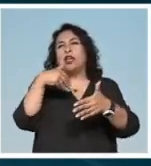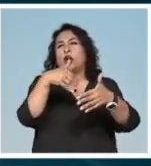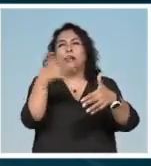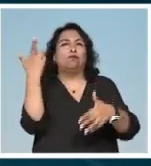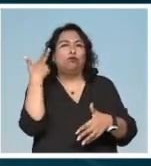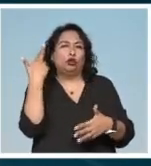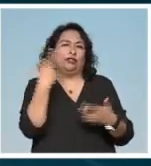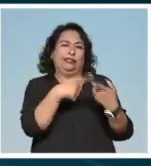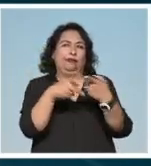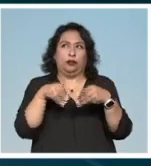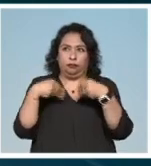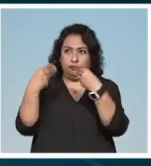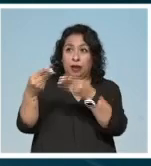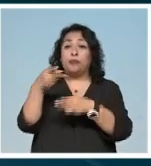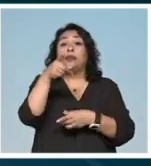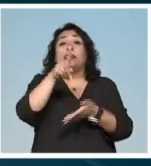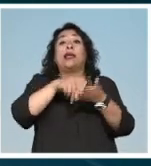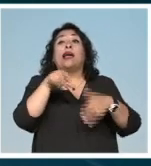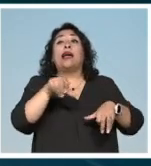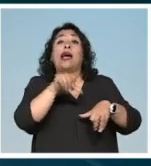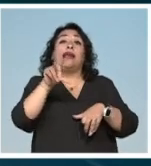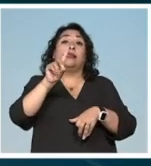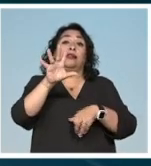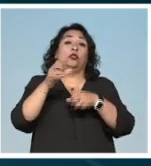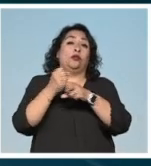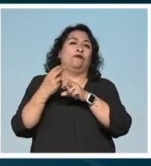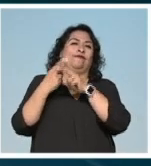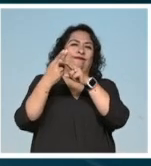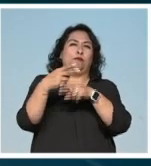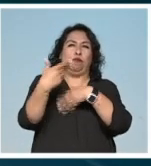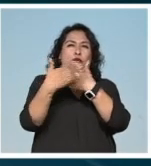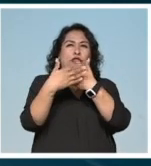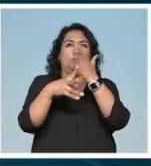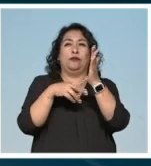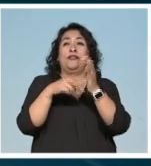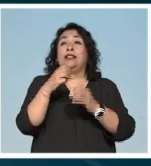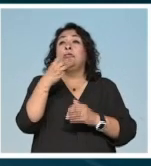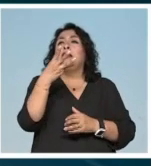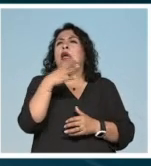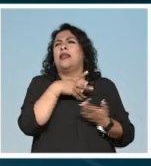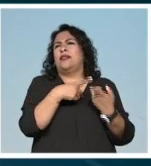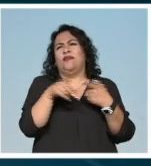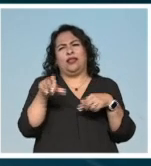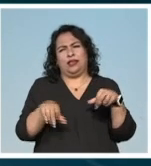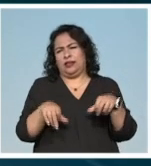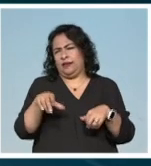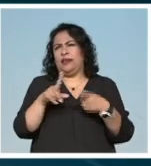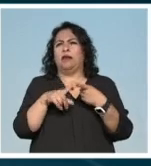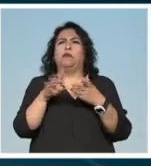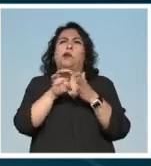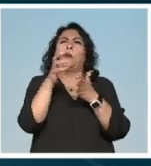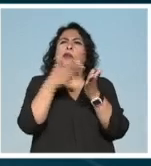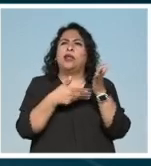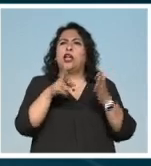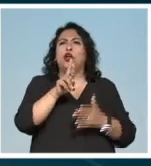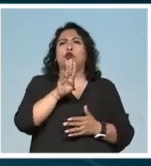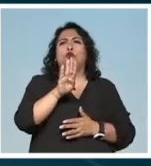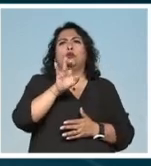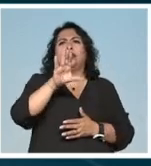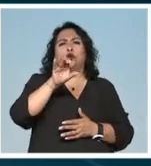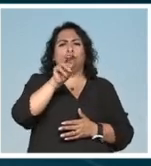sonoros. Como parte de las actividades para el 35 aniversario en 2023, se llevaron a cabo actividades como los talleres Rubicón